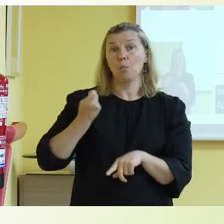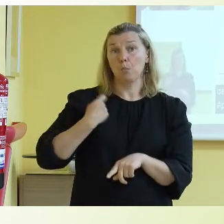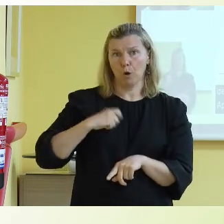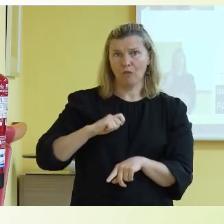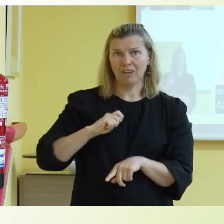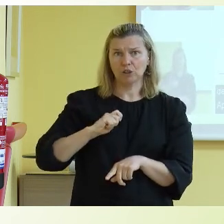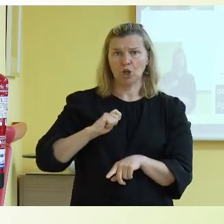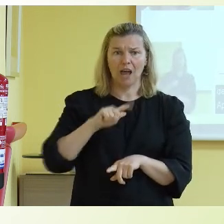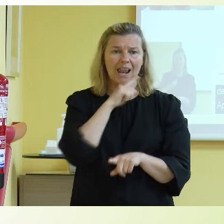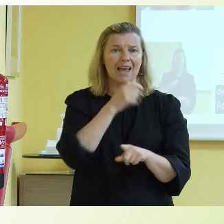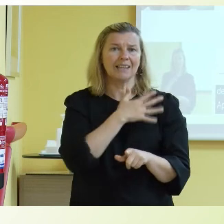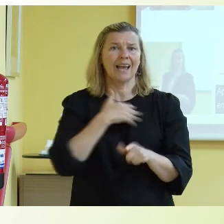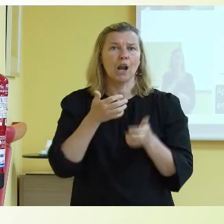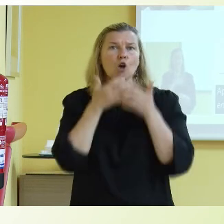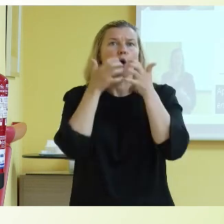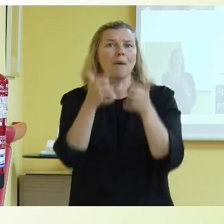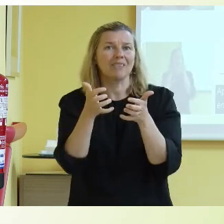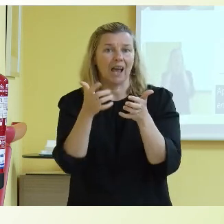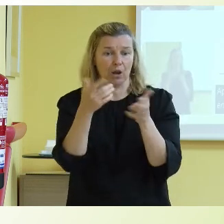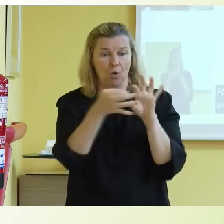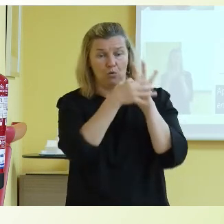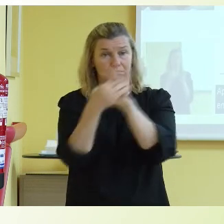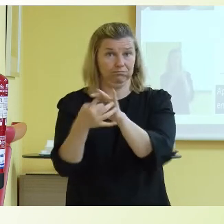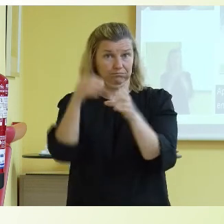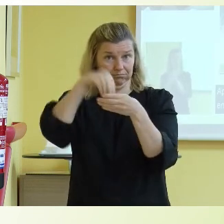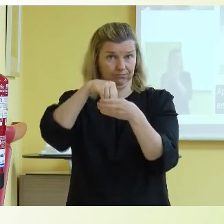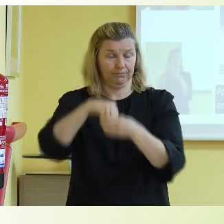hacer algún comentario en relación al contenido.